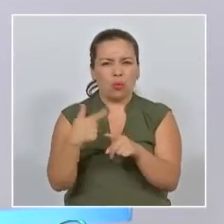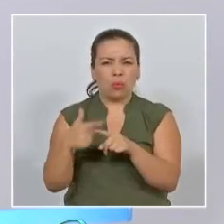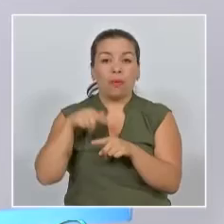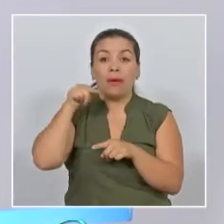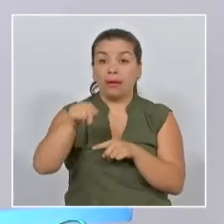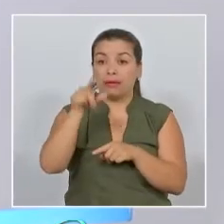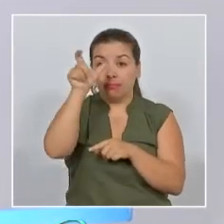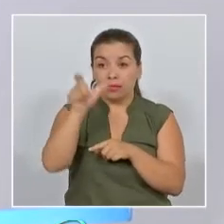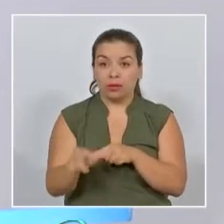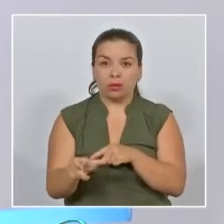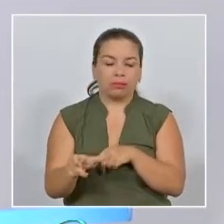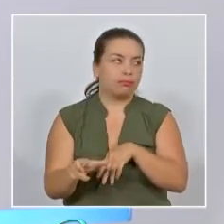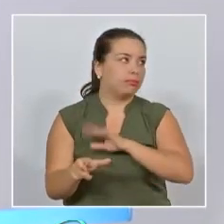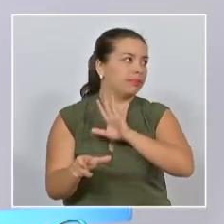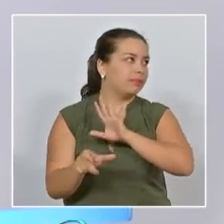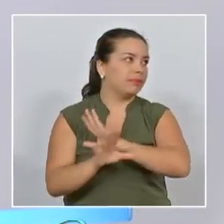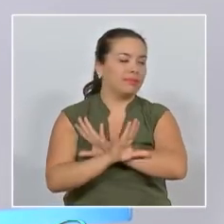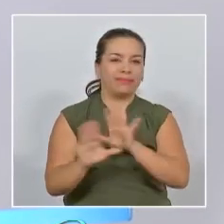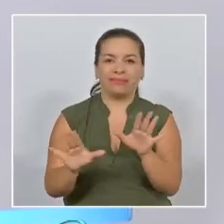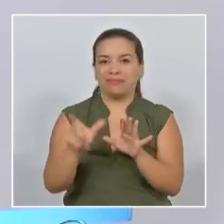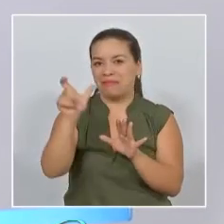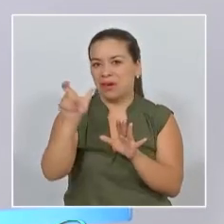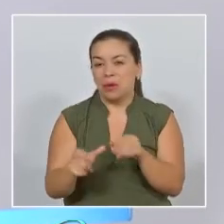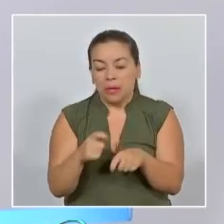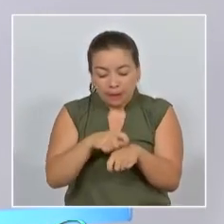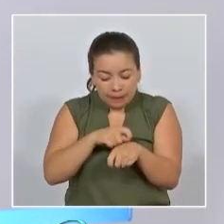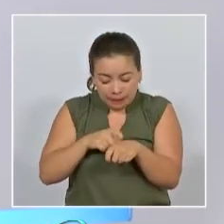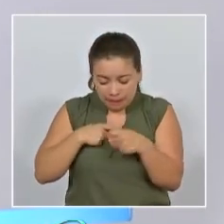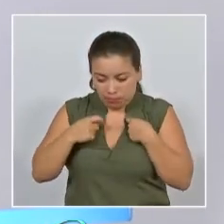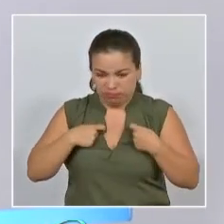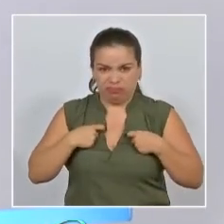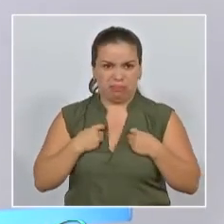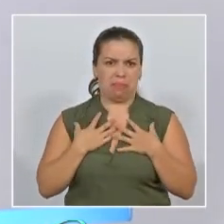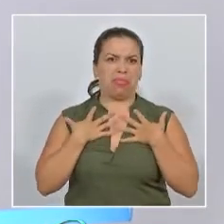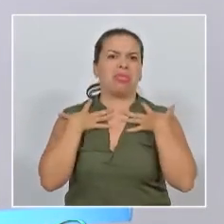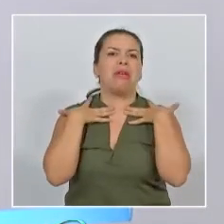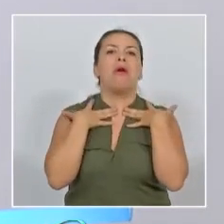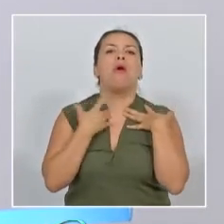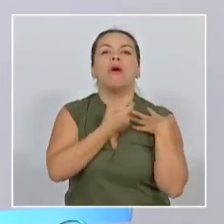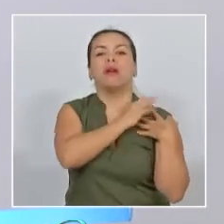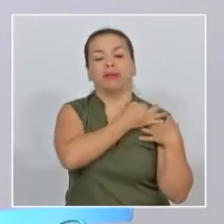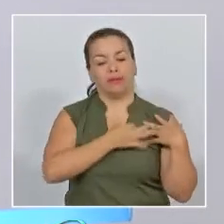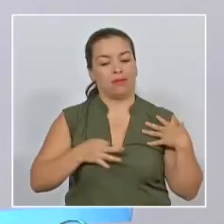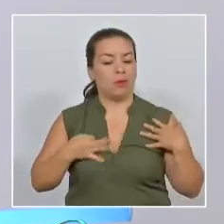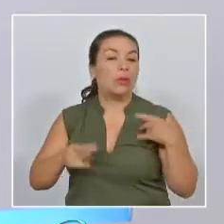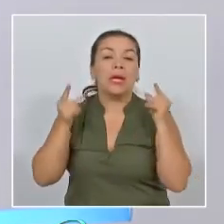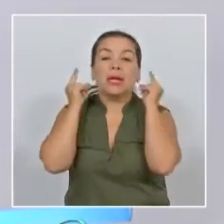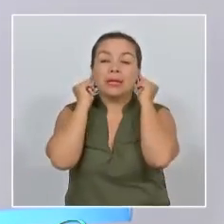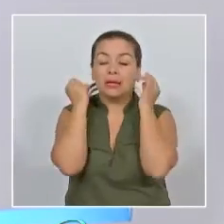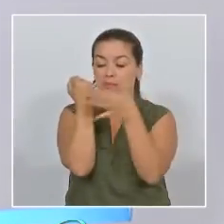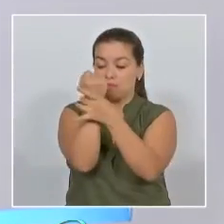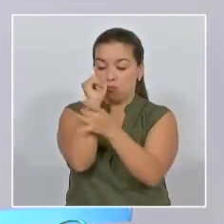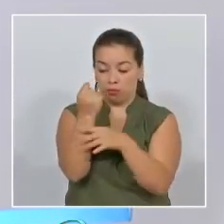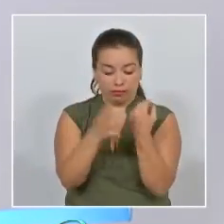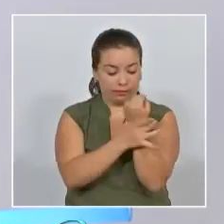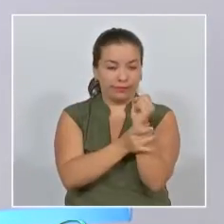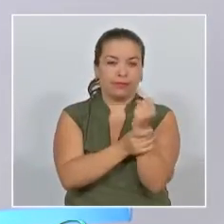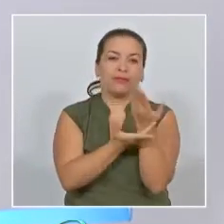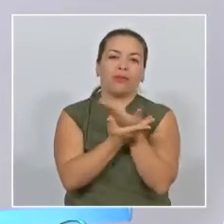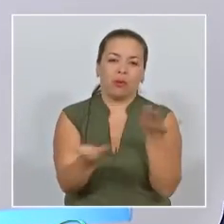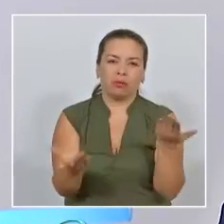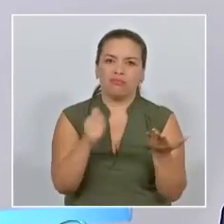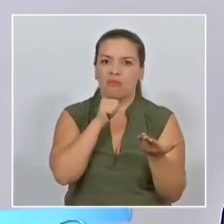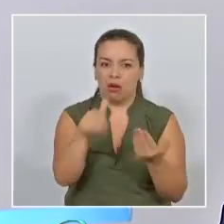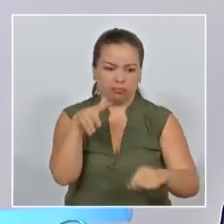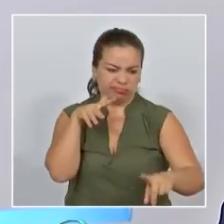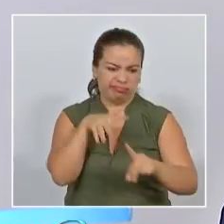persona va a poder hacer eso que se llama sarpullido. Y si tiene de pronto collares, aritos, pulseras y todo esto, eso le